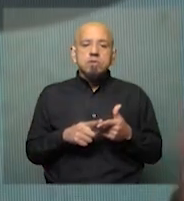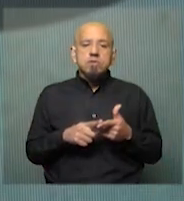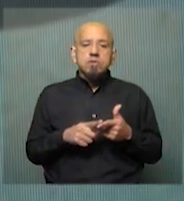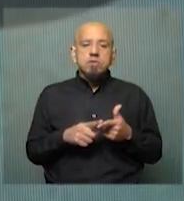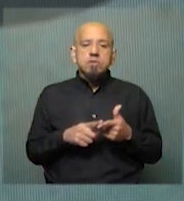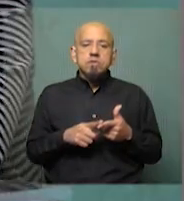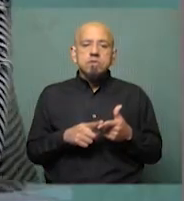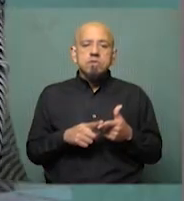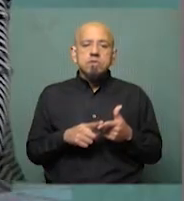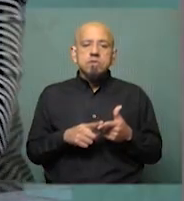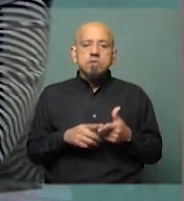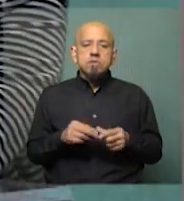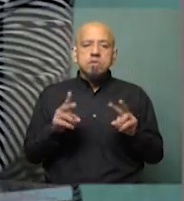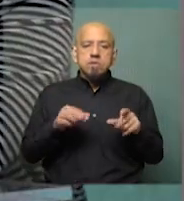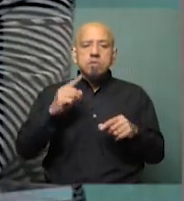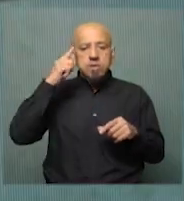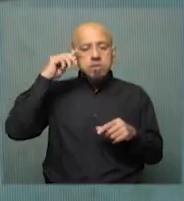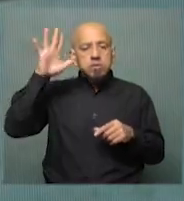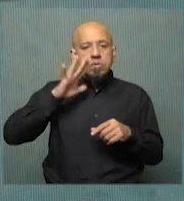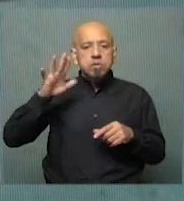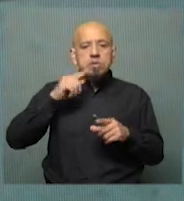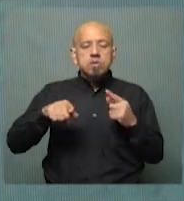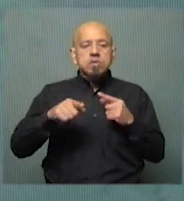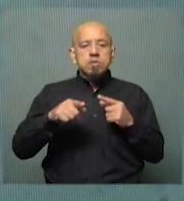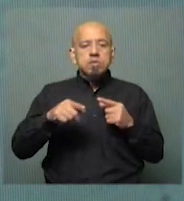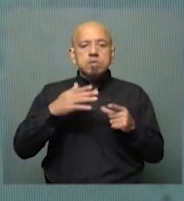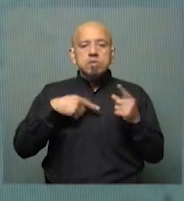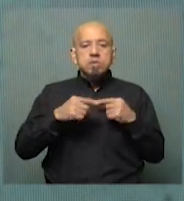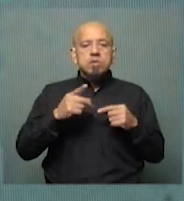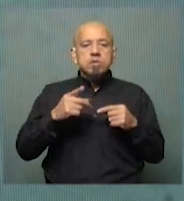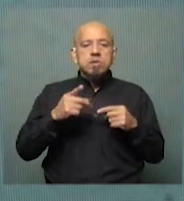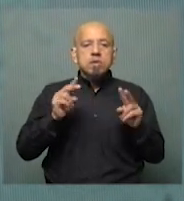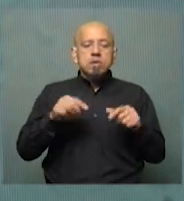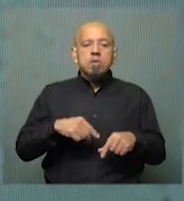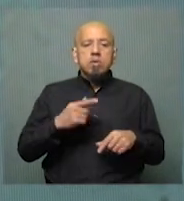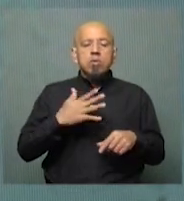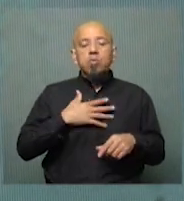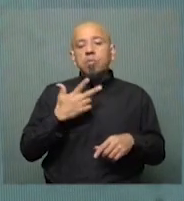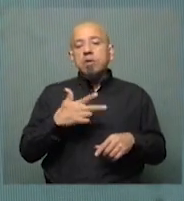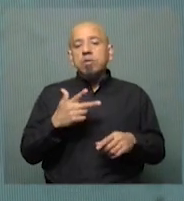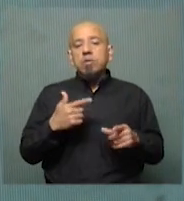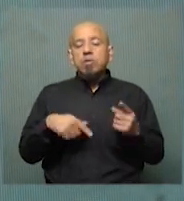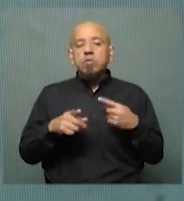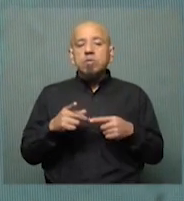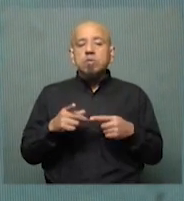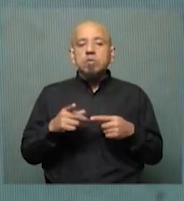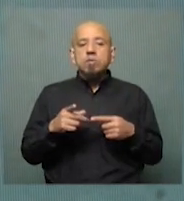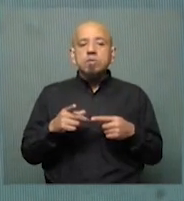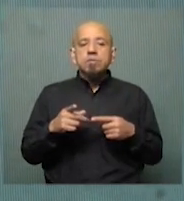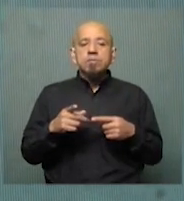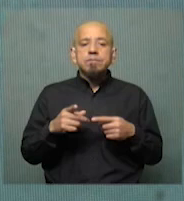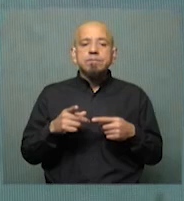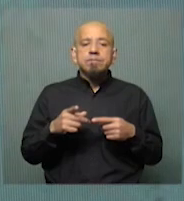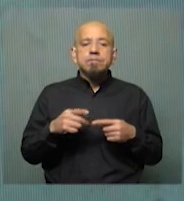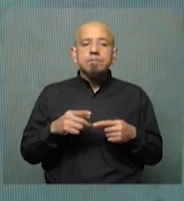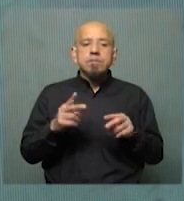que hablabas del tema de la psicología y todo, ¿no? A nivel de entender como las relaciones humanas, los vínculos y otras cosas, no en vano,